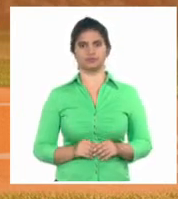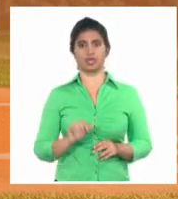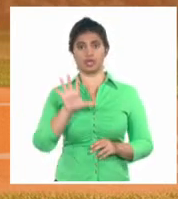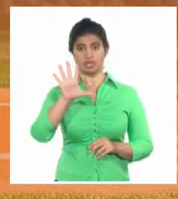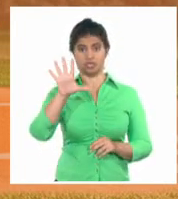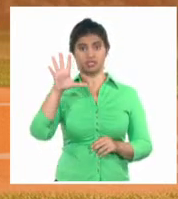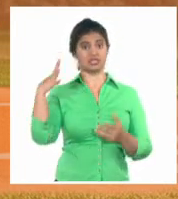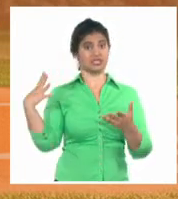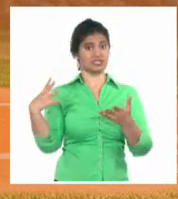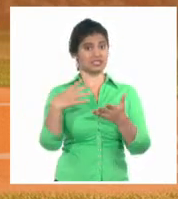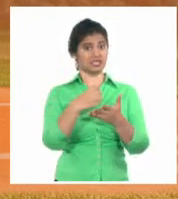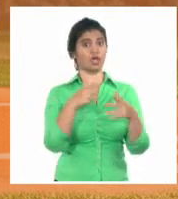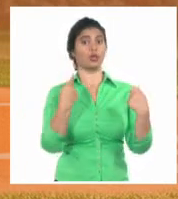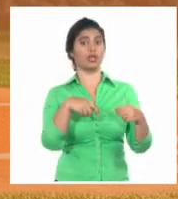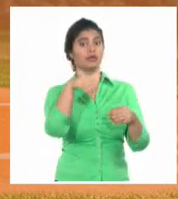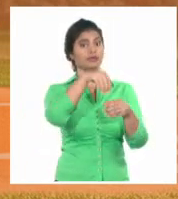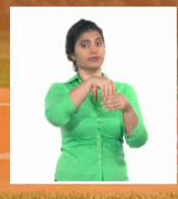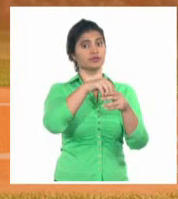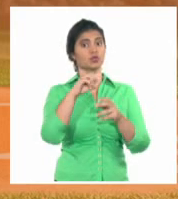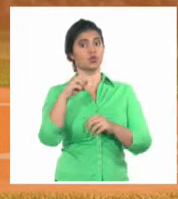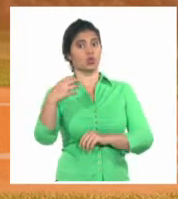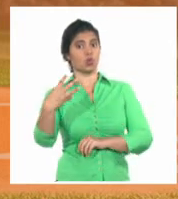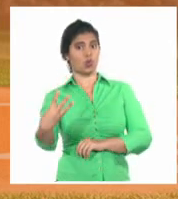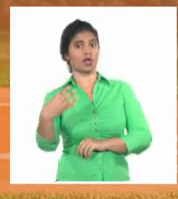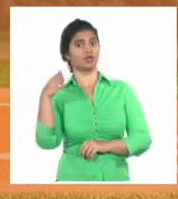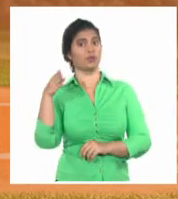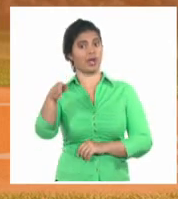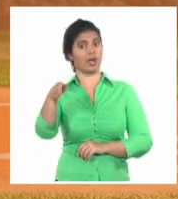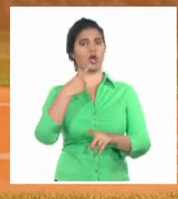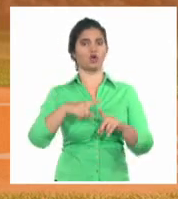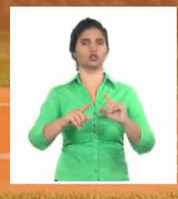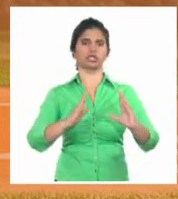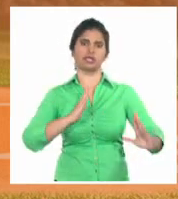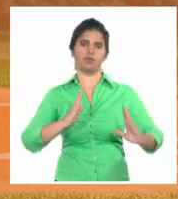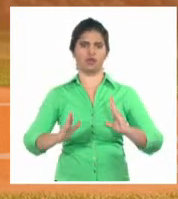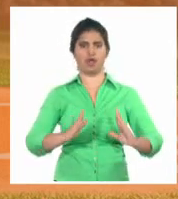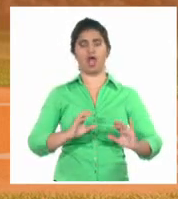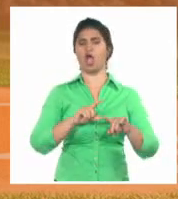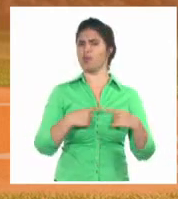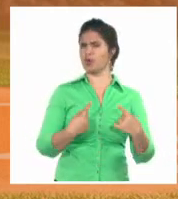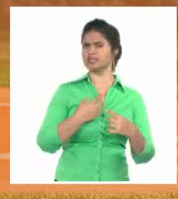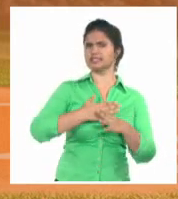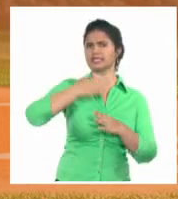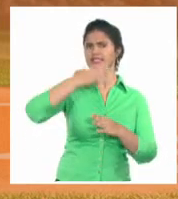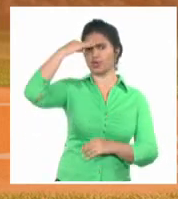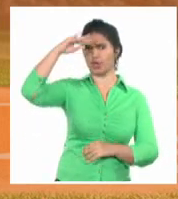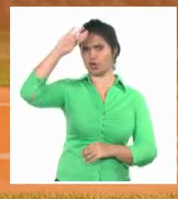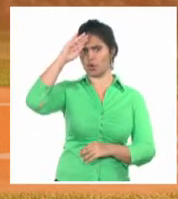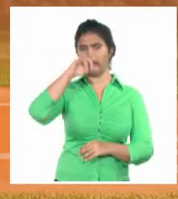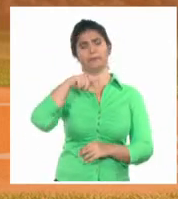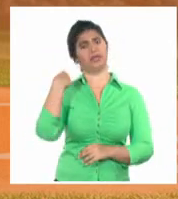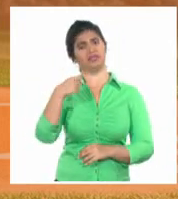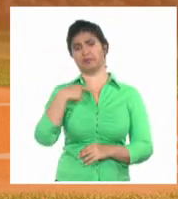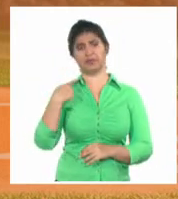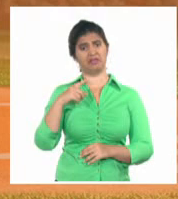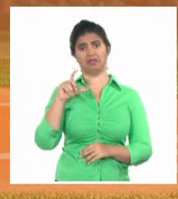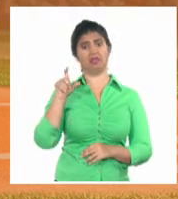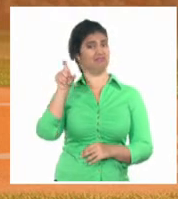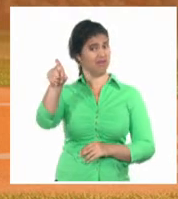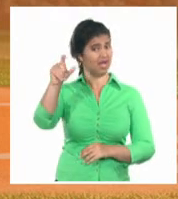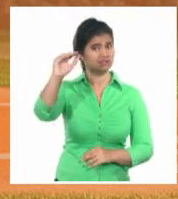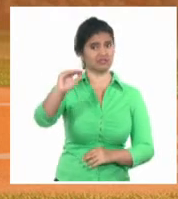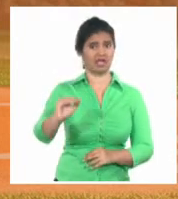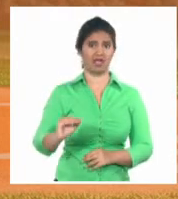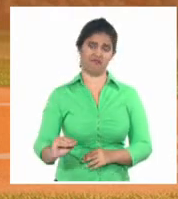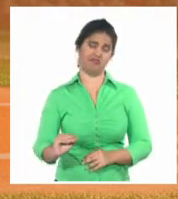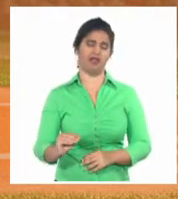conjuntos deben estar los cuatro pasajeros a la postemporada, dado que Santiago de Cuba se ha descolgado y parece a tres juegos completos del